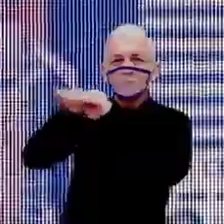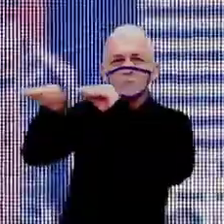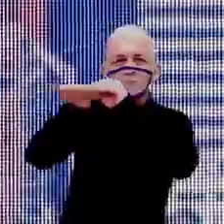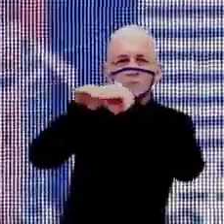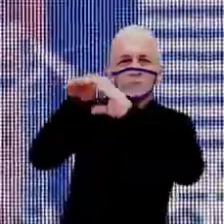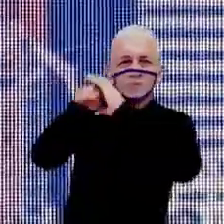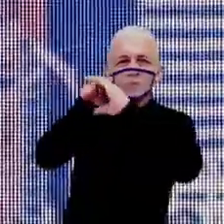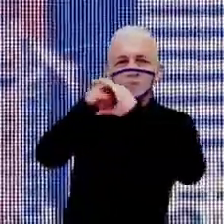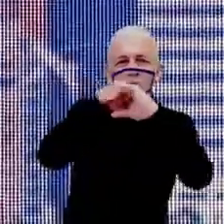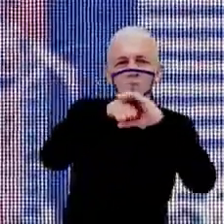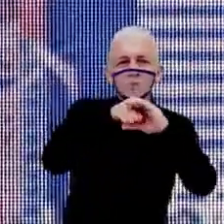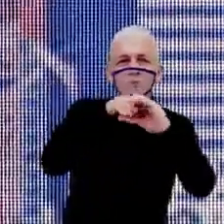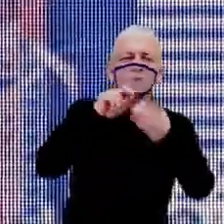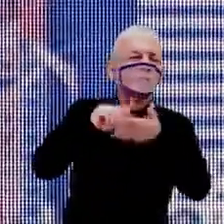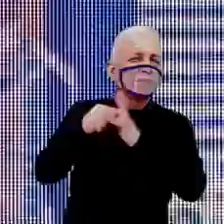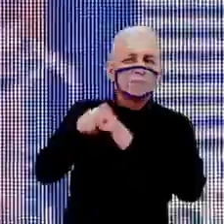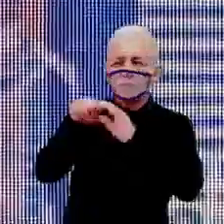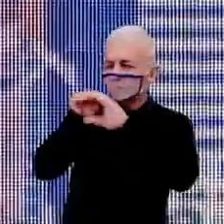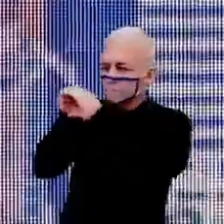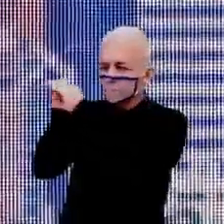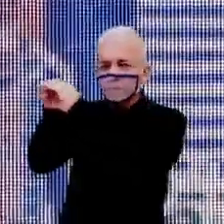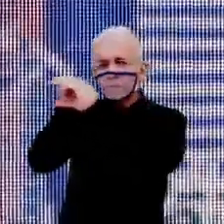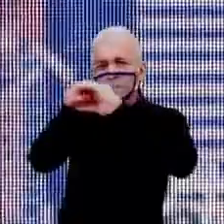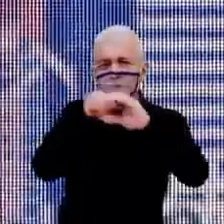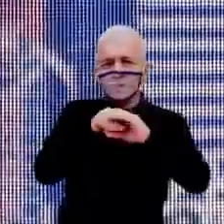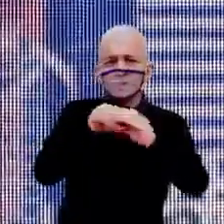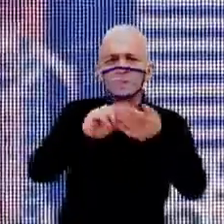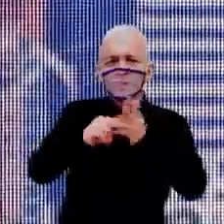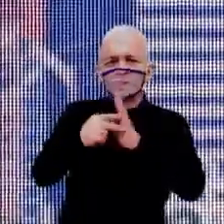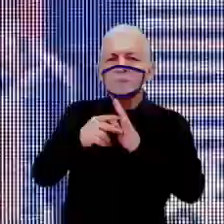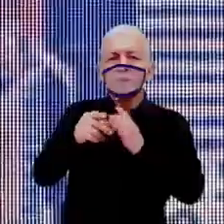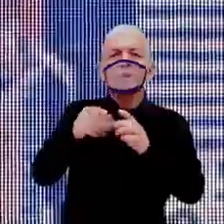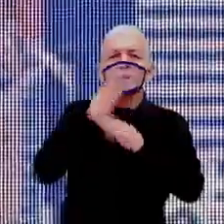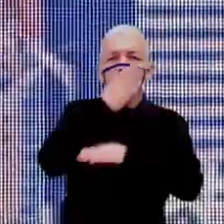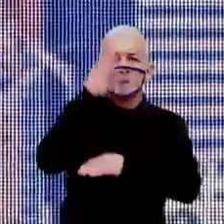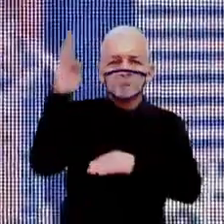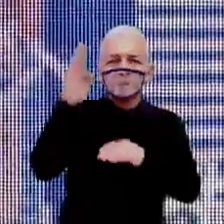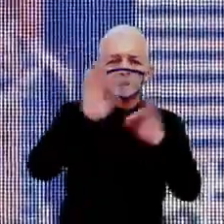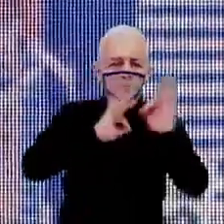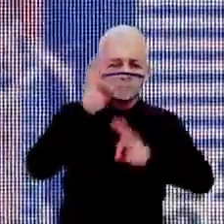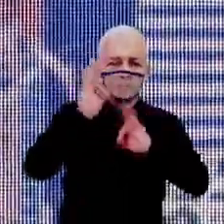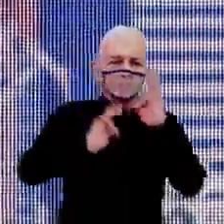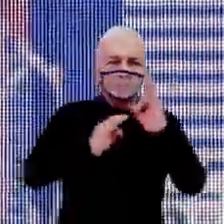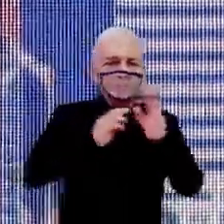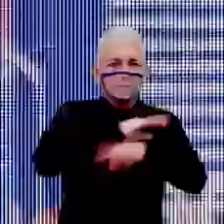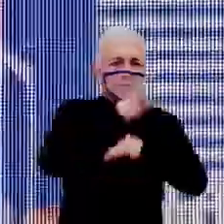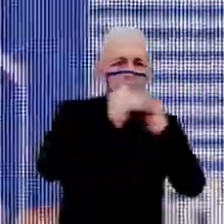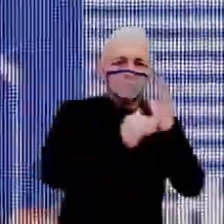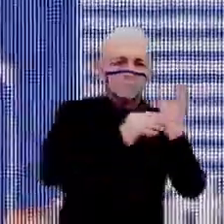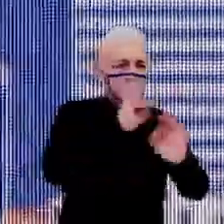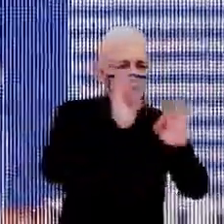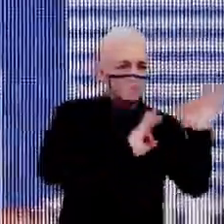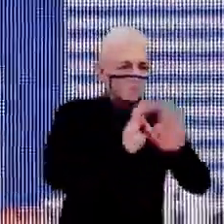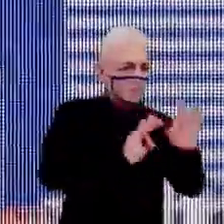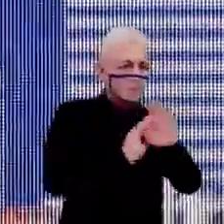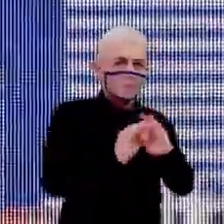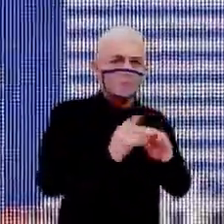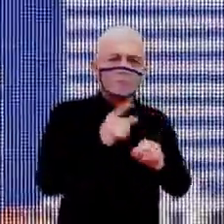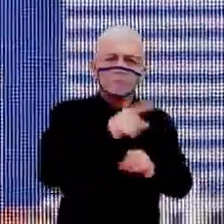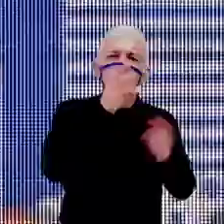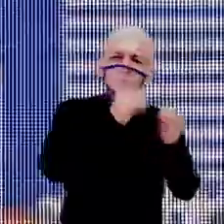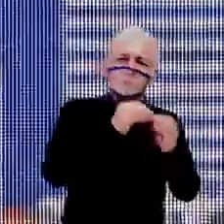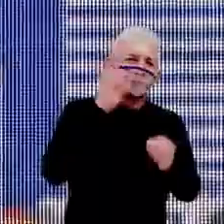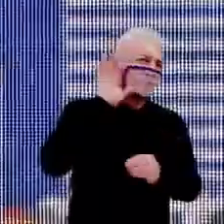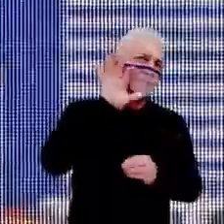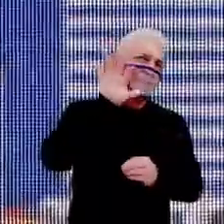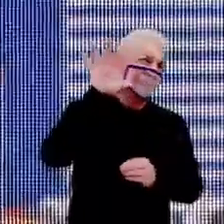espacio. Eso nos va a dar la posibilidad de recuperar una buena parte de Barranquillita. Y ahí van a ver, cuando quitemos ese ruido, vamos